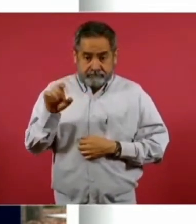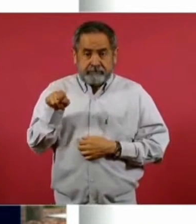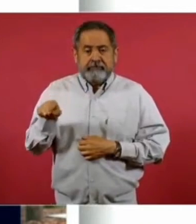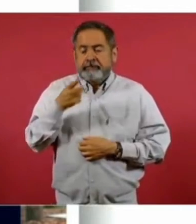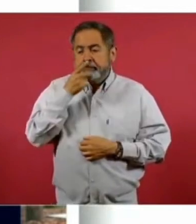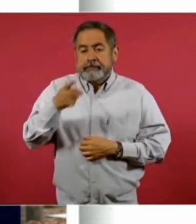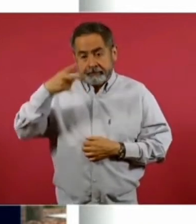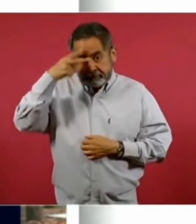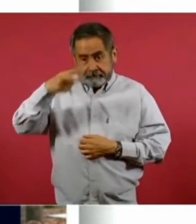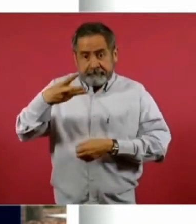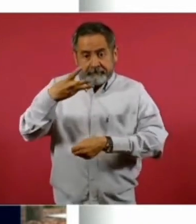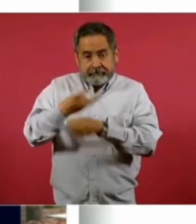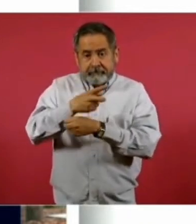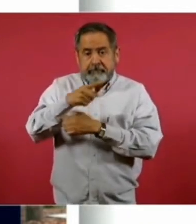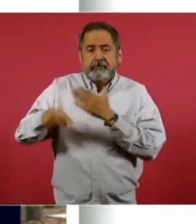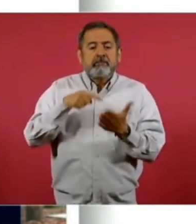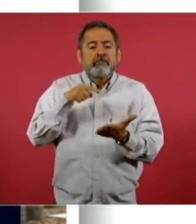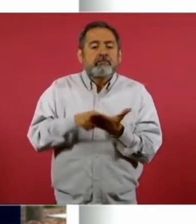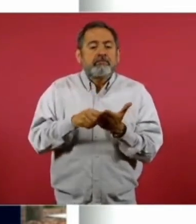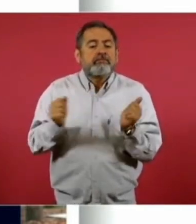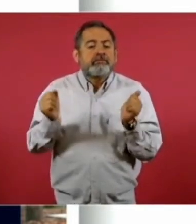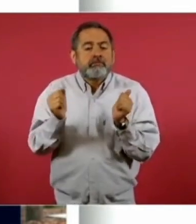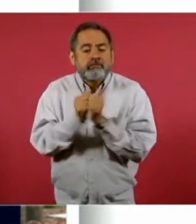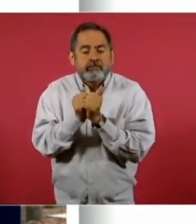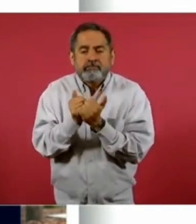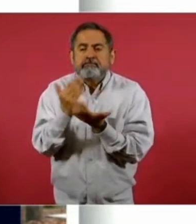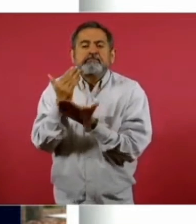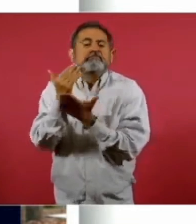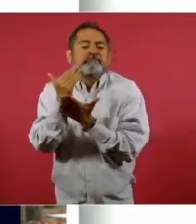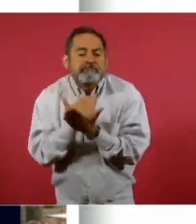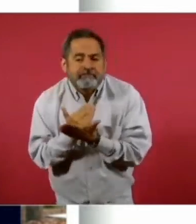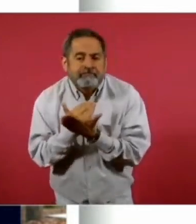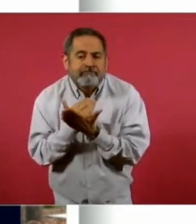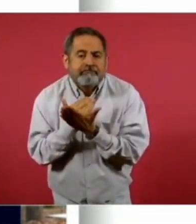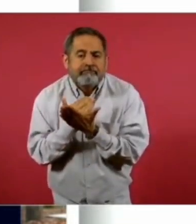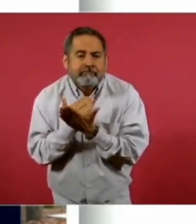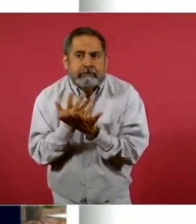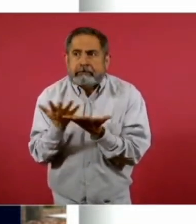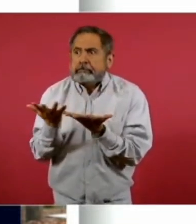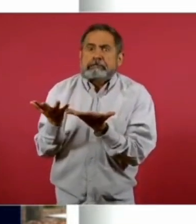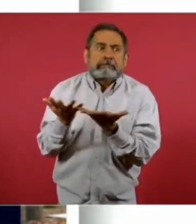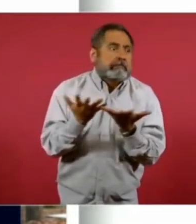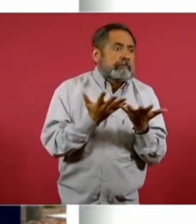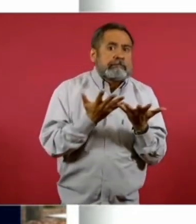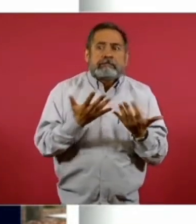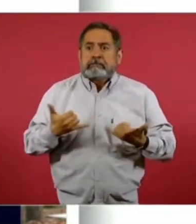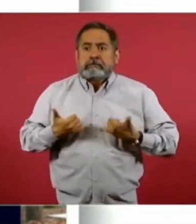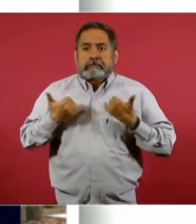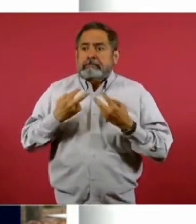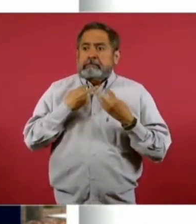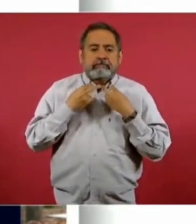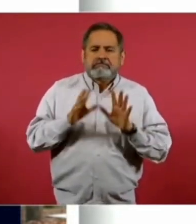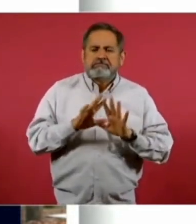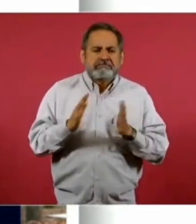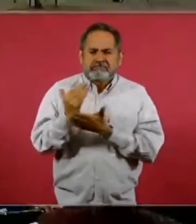México es el tercer lugar con menor desempleo juvenil